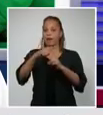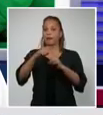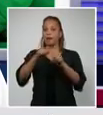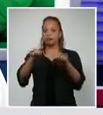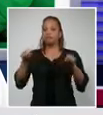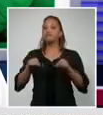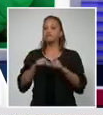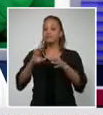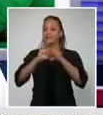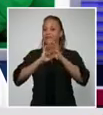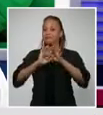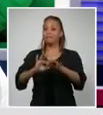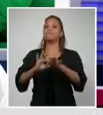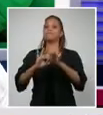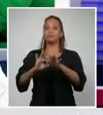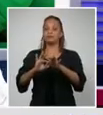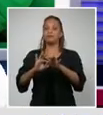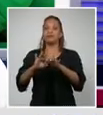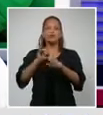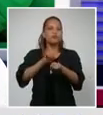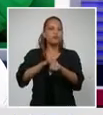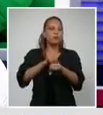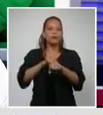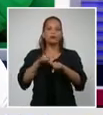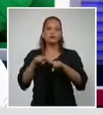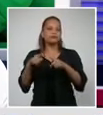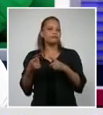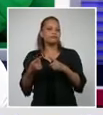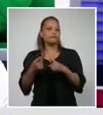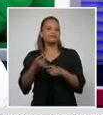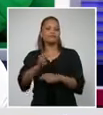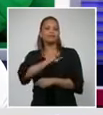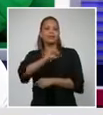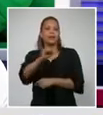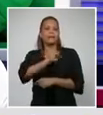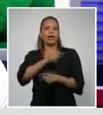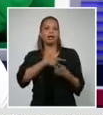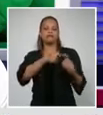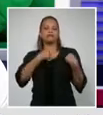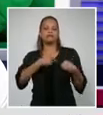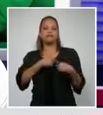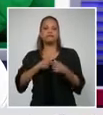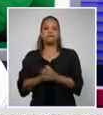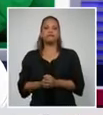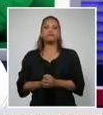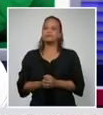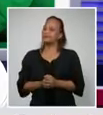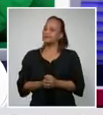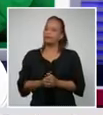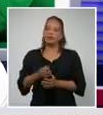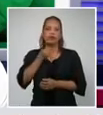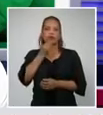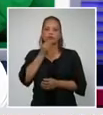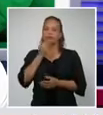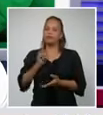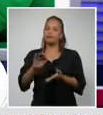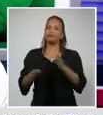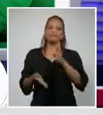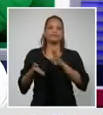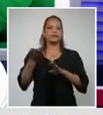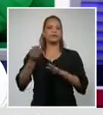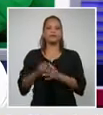intensiva, en un momento determinado hizo una parada cardíaca, de la cual no fue posible su